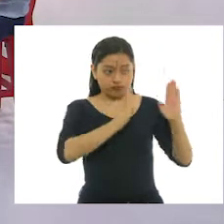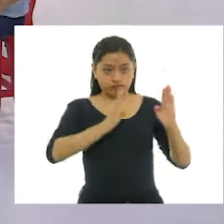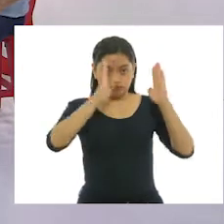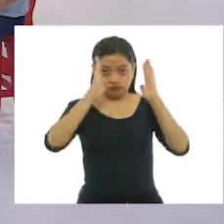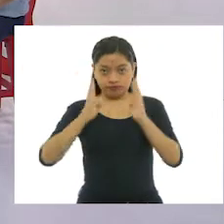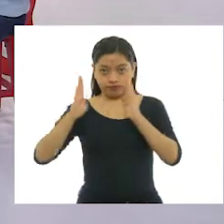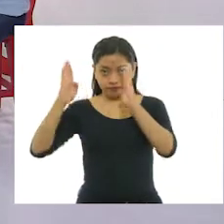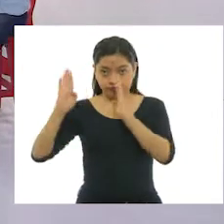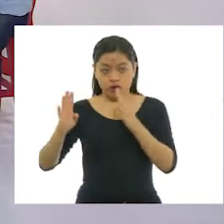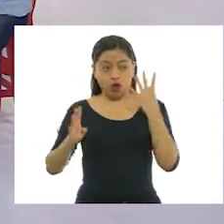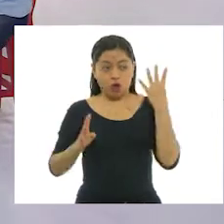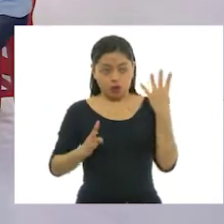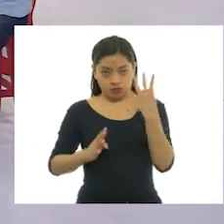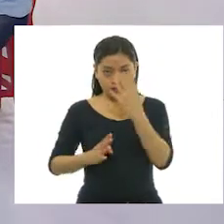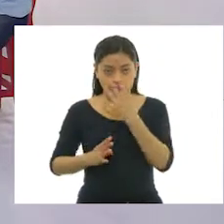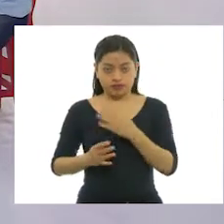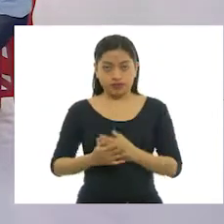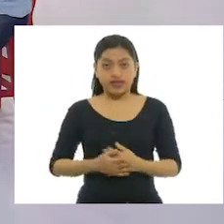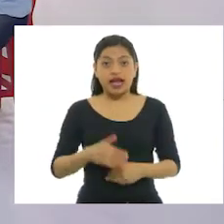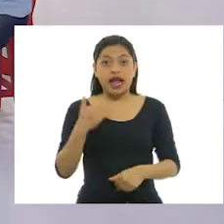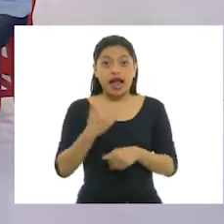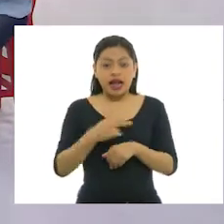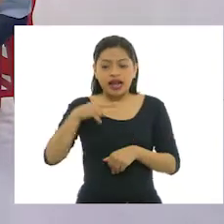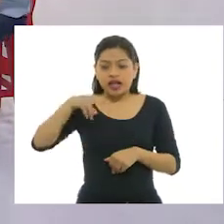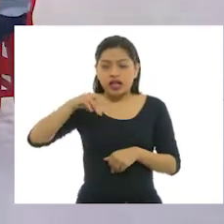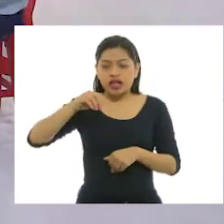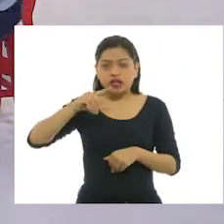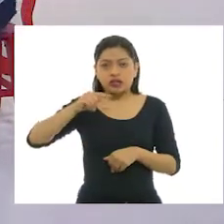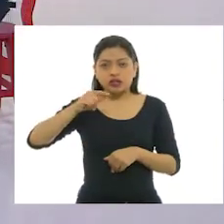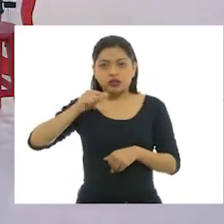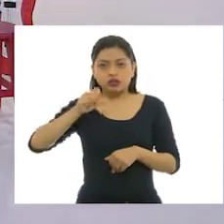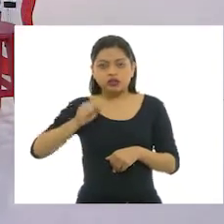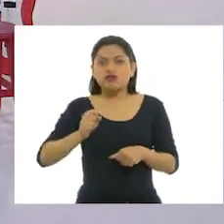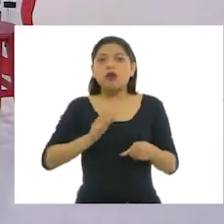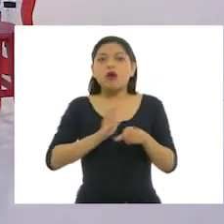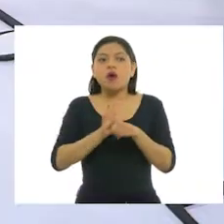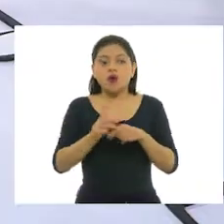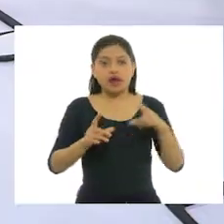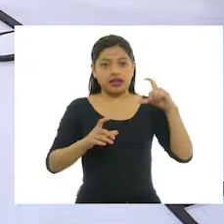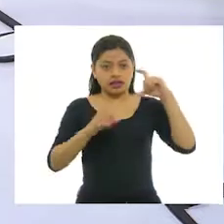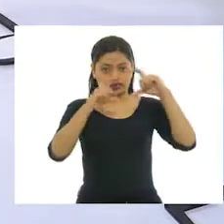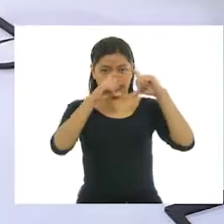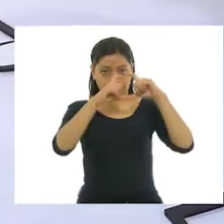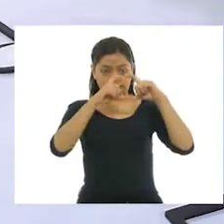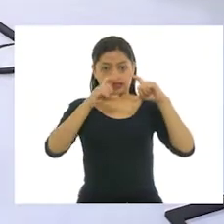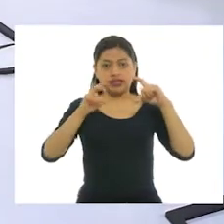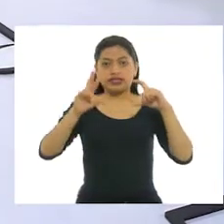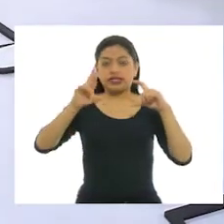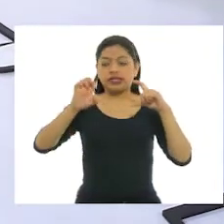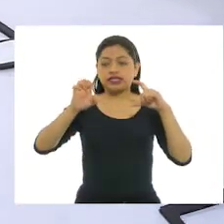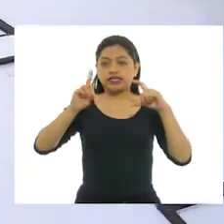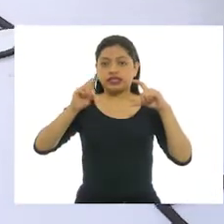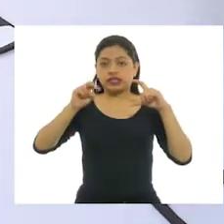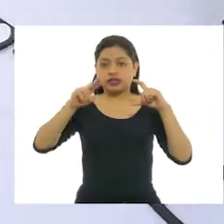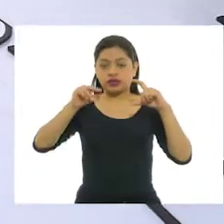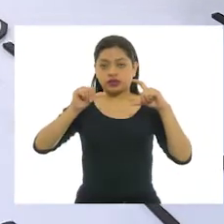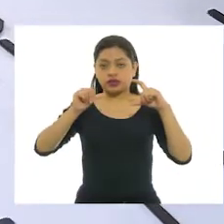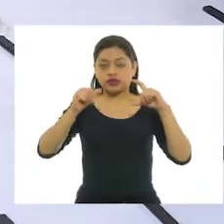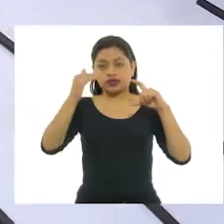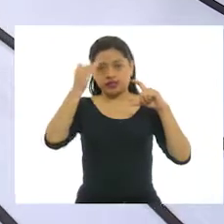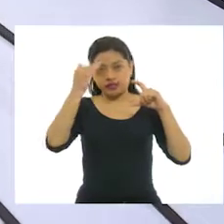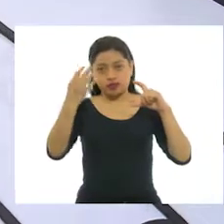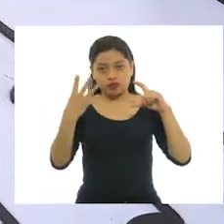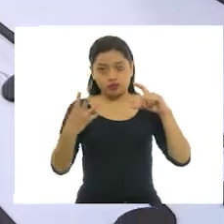Hasta ahí estamos bien. Ahora, los valores de las notas. Tenemos la redonda, que dura 4 tiempos, la blanca, que dura